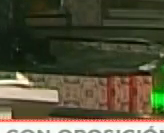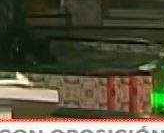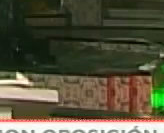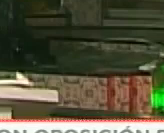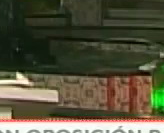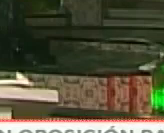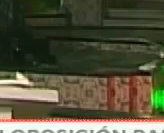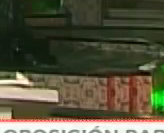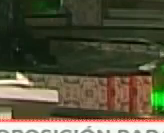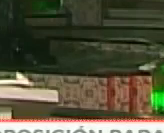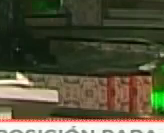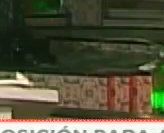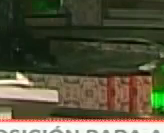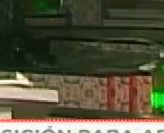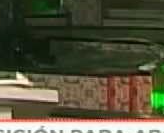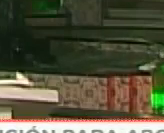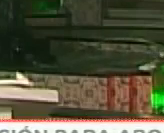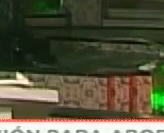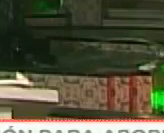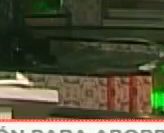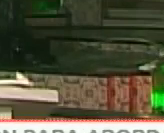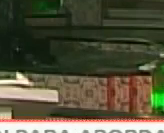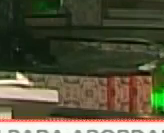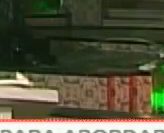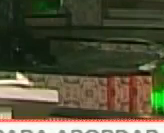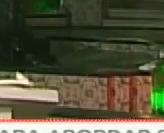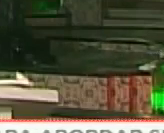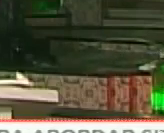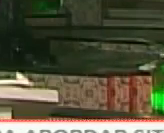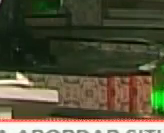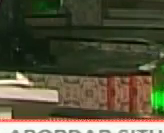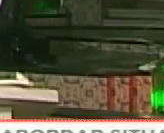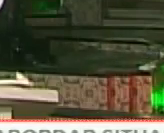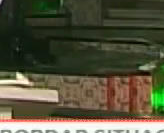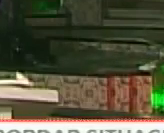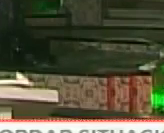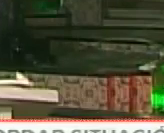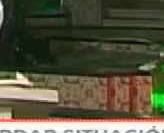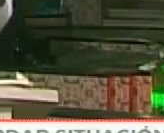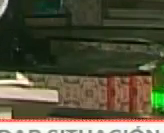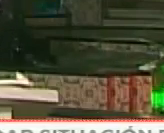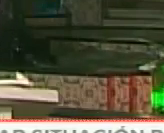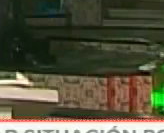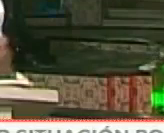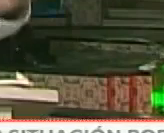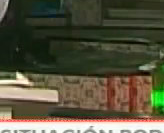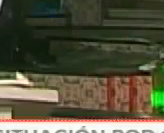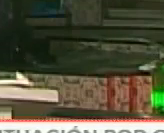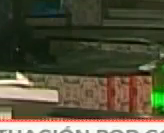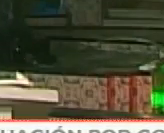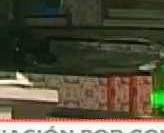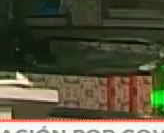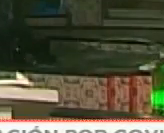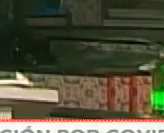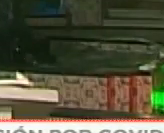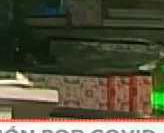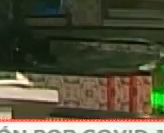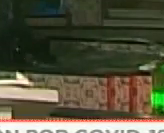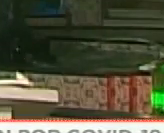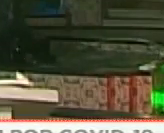y personalizado a través de la encuesta Patria, en tercer lugar, el arsenal terapéutico suficiente, antibióticos,